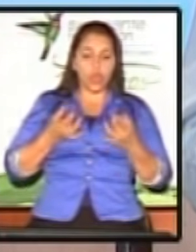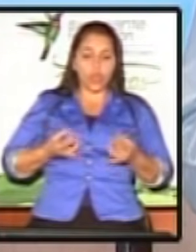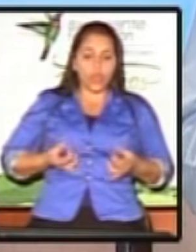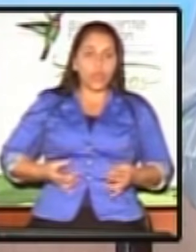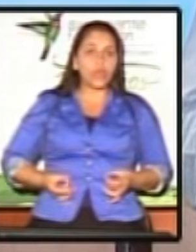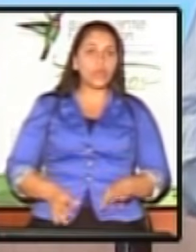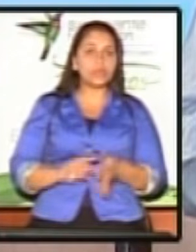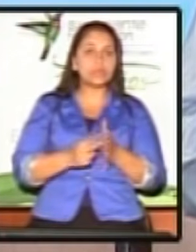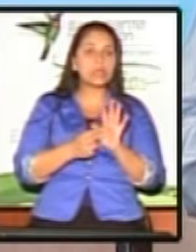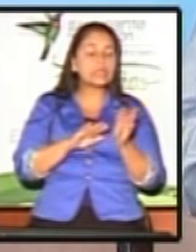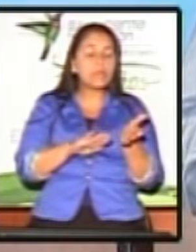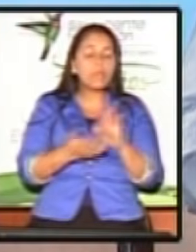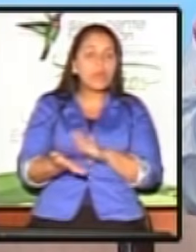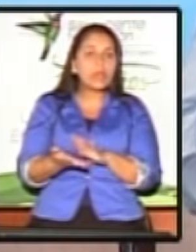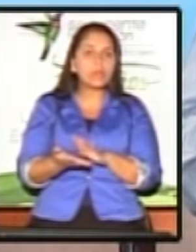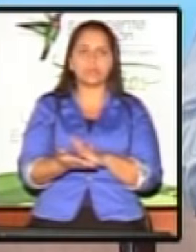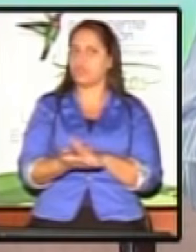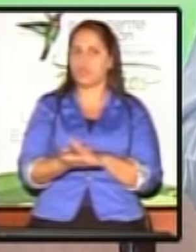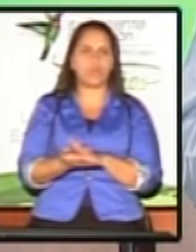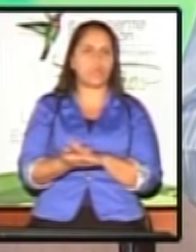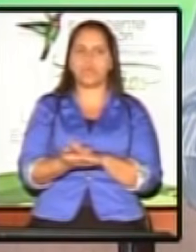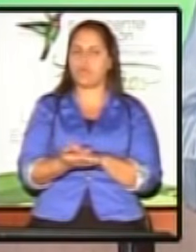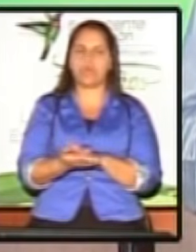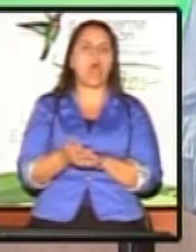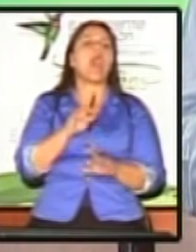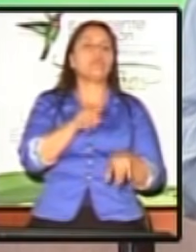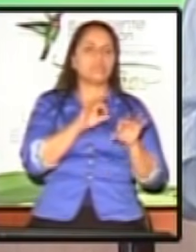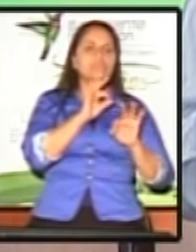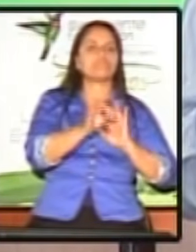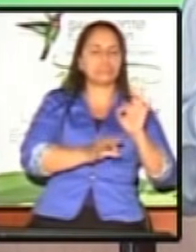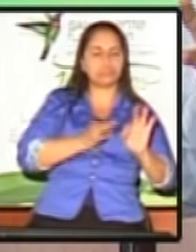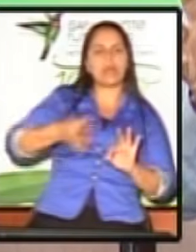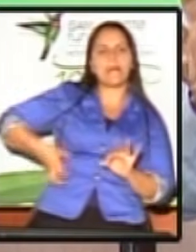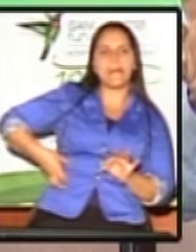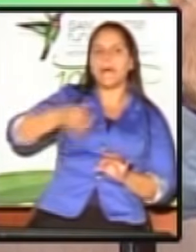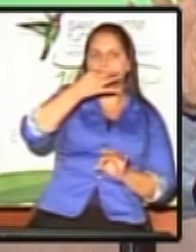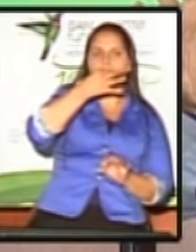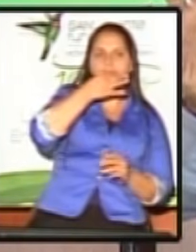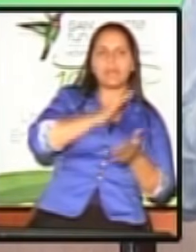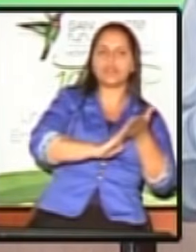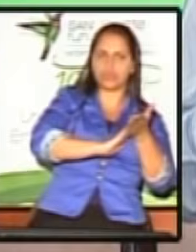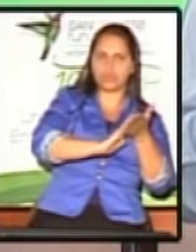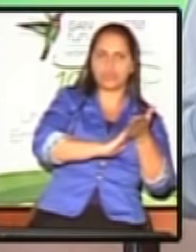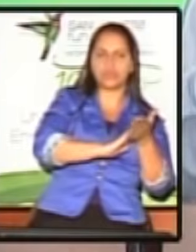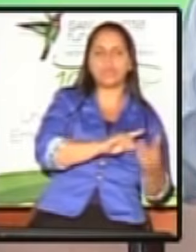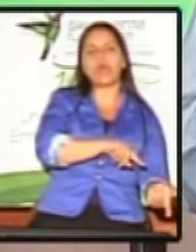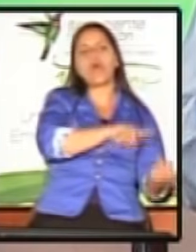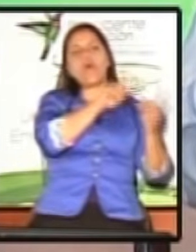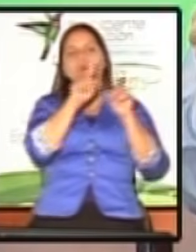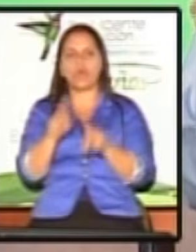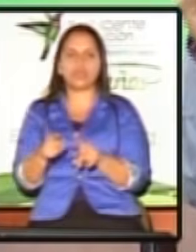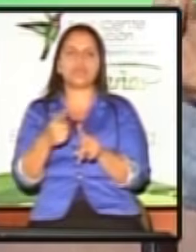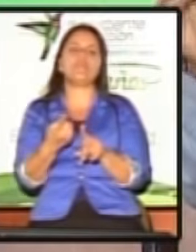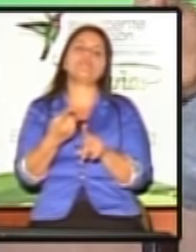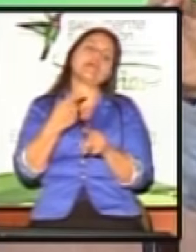una disciplina que es el cuidado paliativo no oncológico o el cuidado del dolor crónico benigno, llamado así, manejo